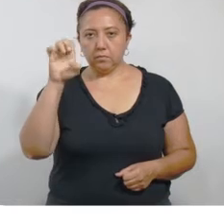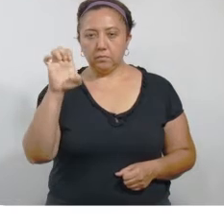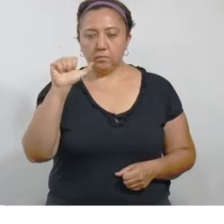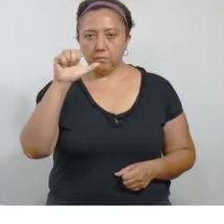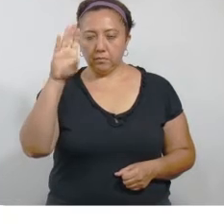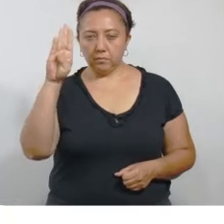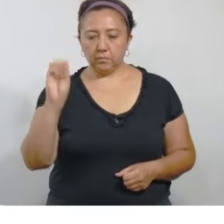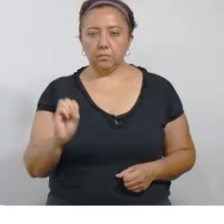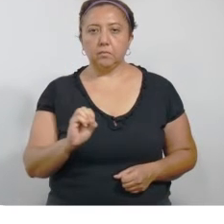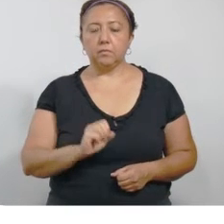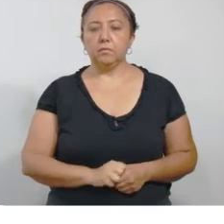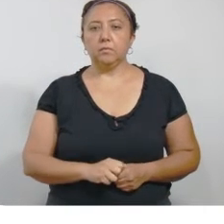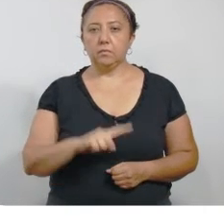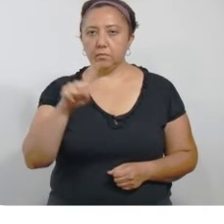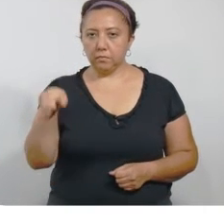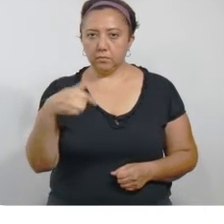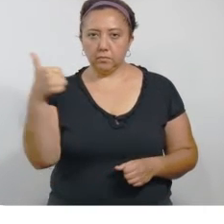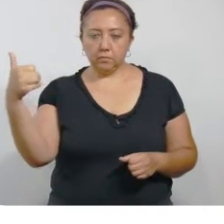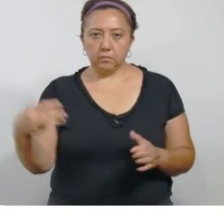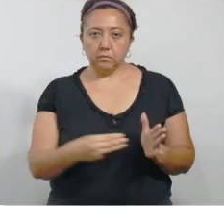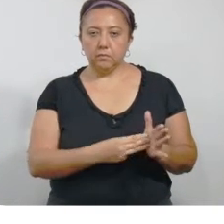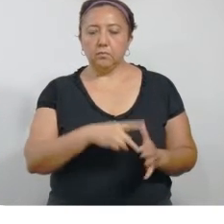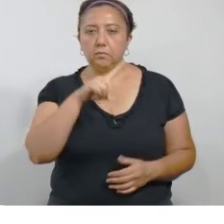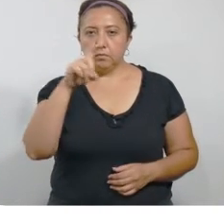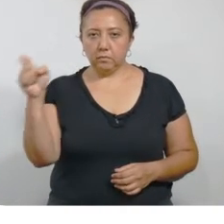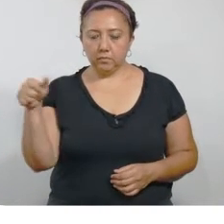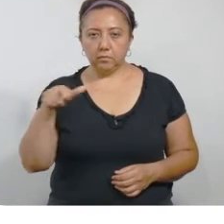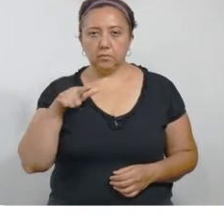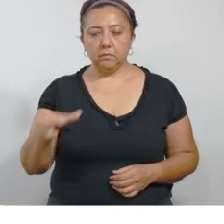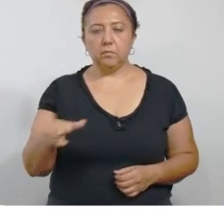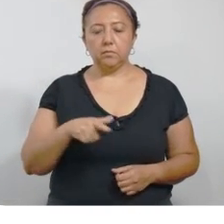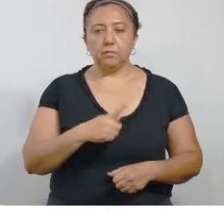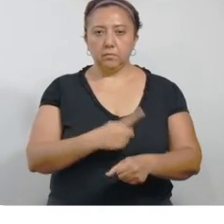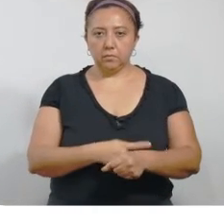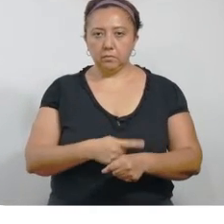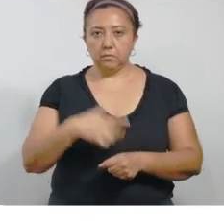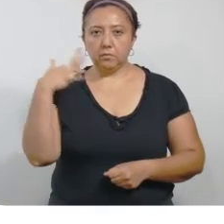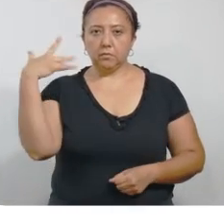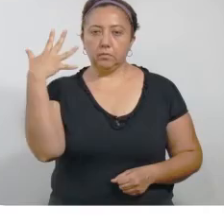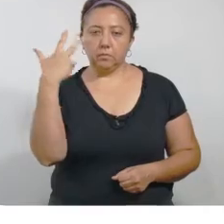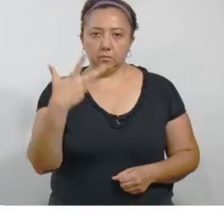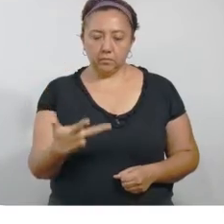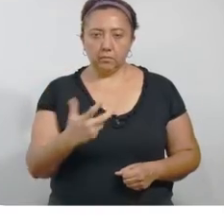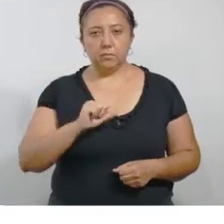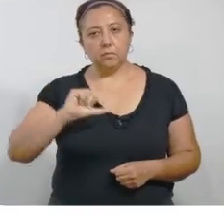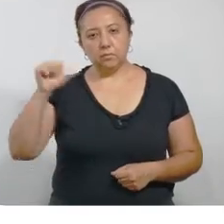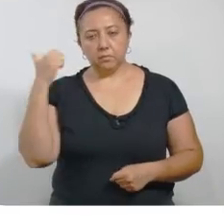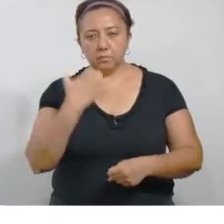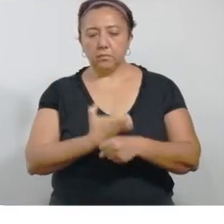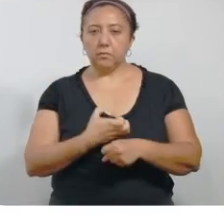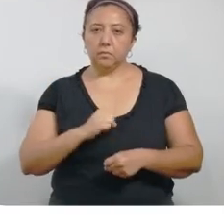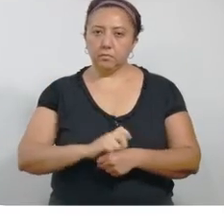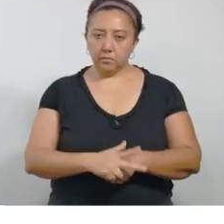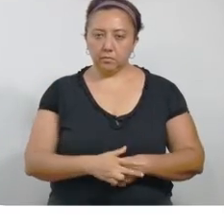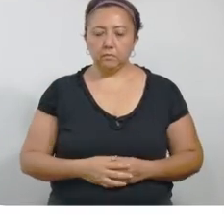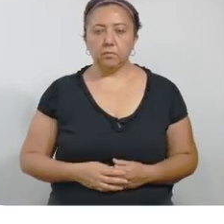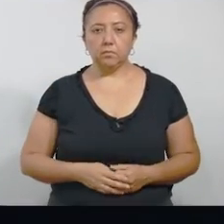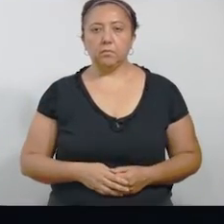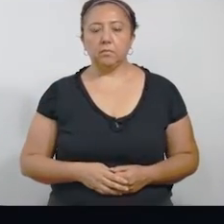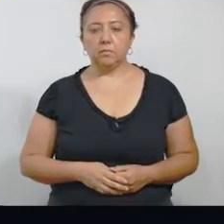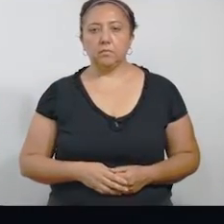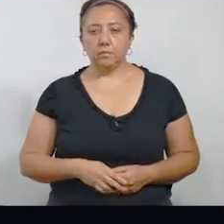Tixcocop. En total, ya son 6.117 casos positivos, 58 de los cuales son de otro país u otro